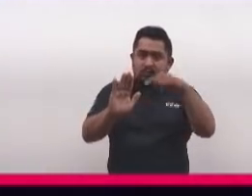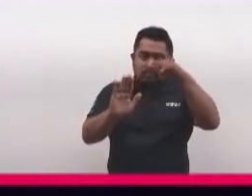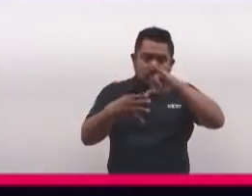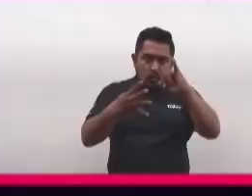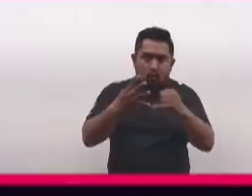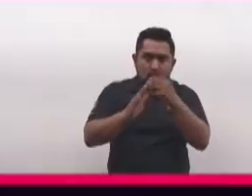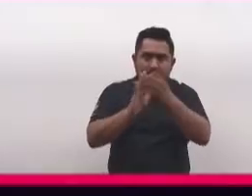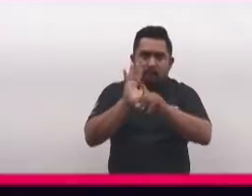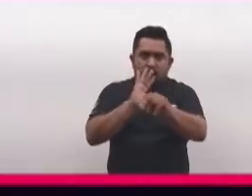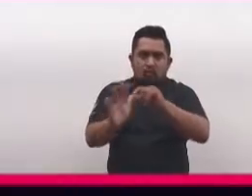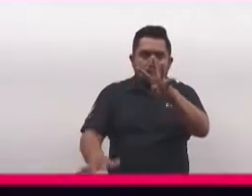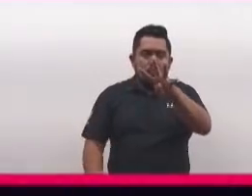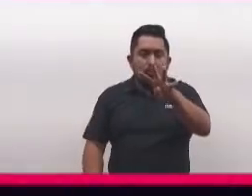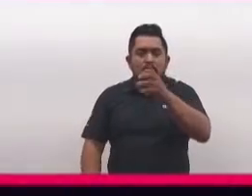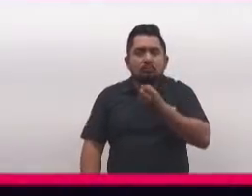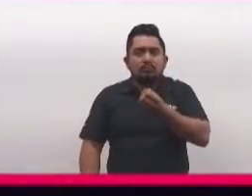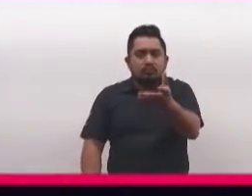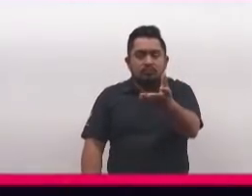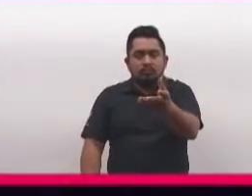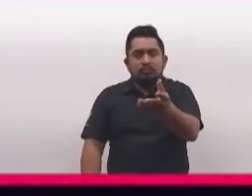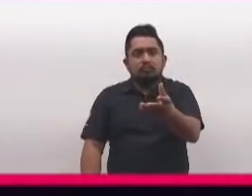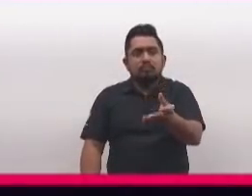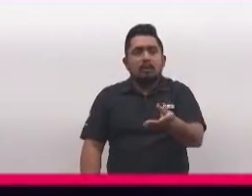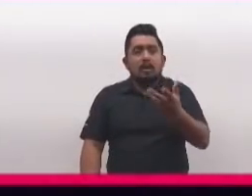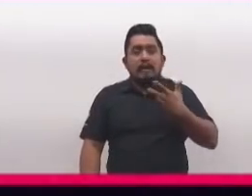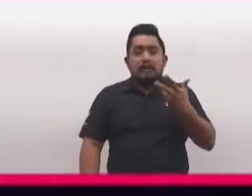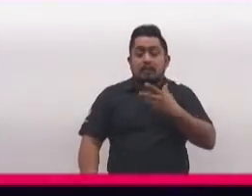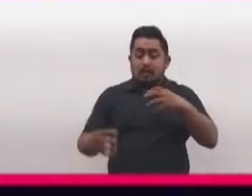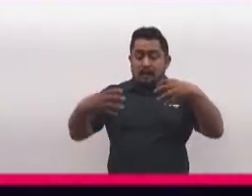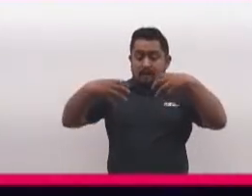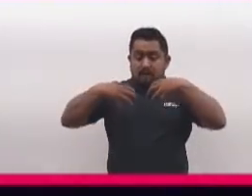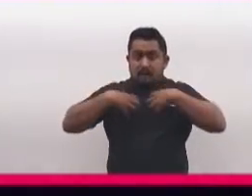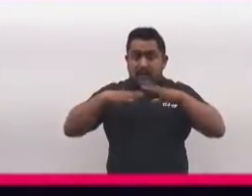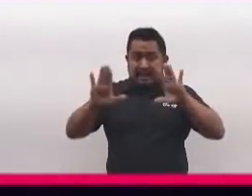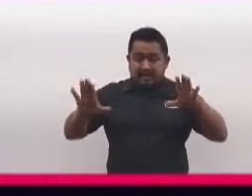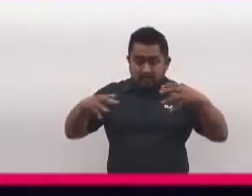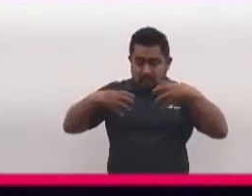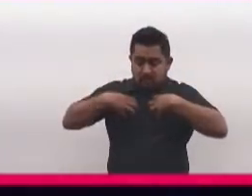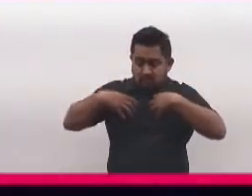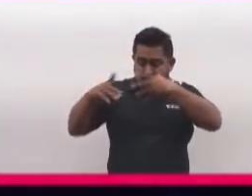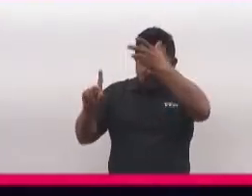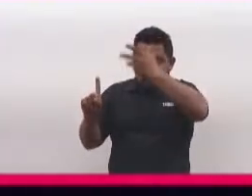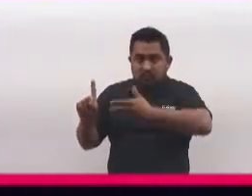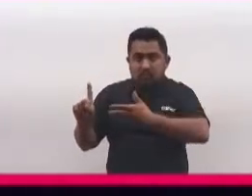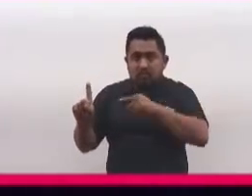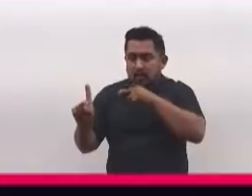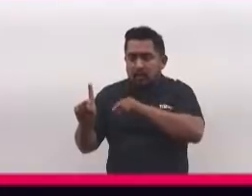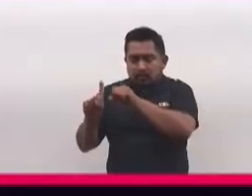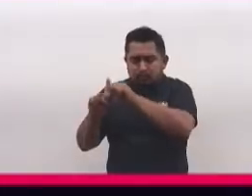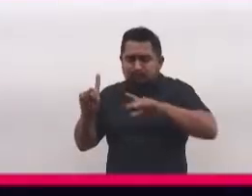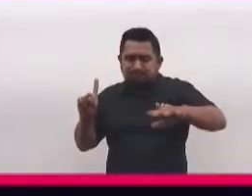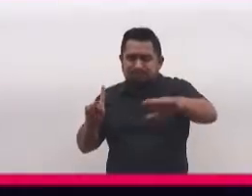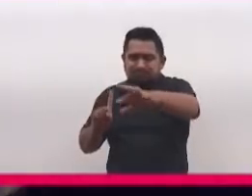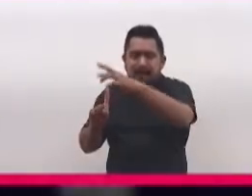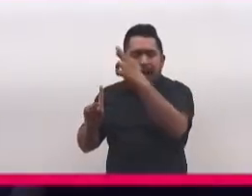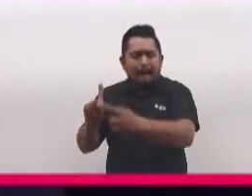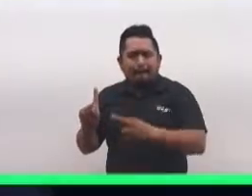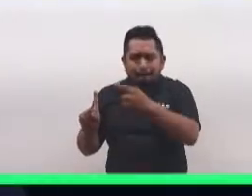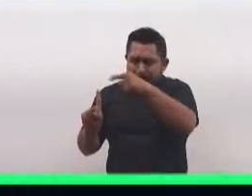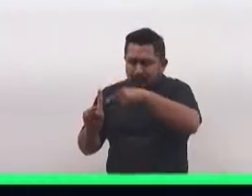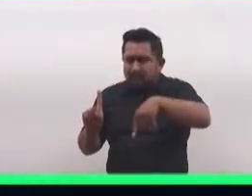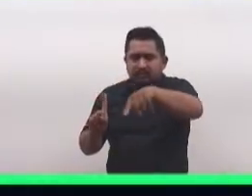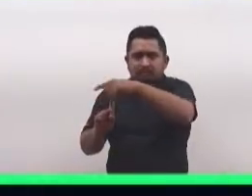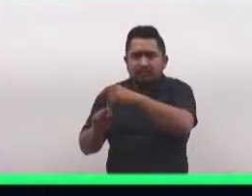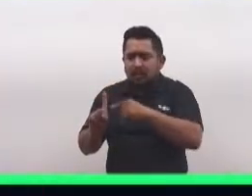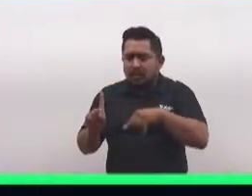juan capítulo 1 versículo 4 lo encontramos se dice en él estaba la vida me encanta y la vida era que la luz la esperanza lo que estaba